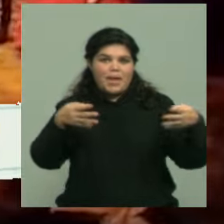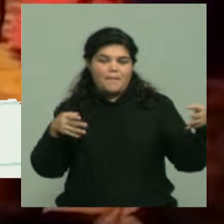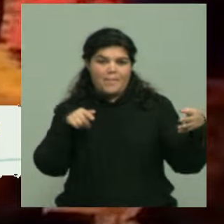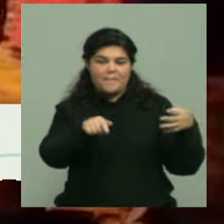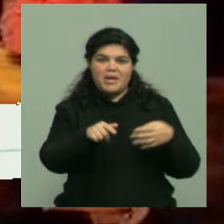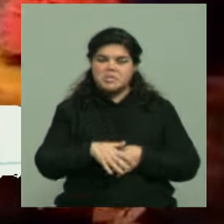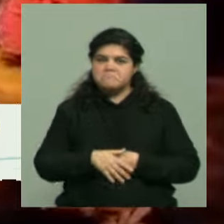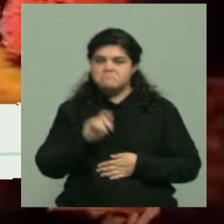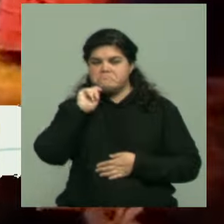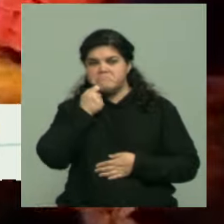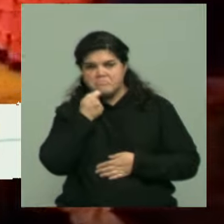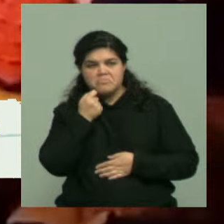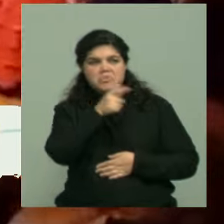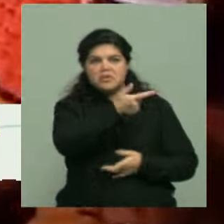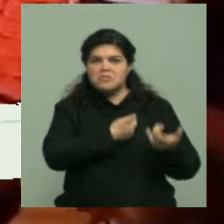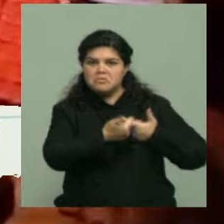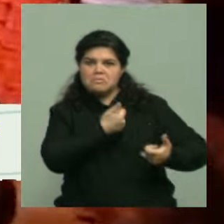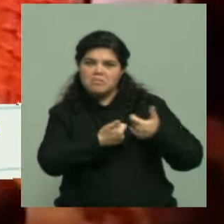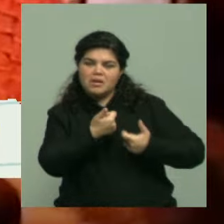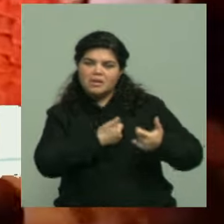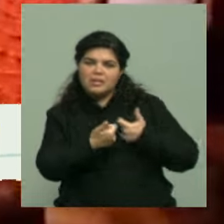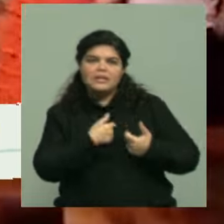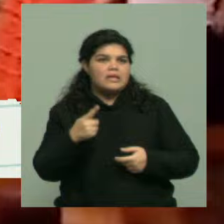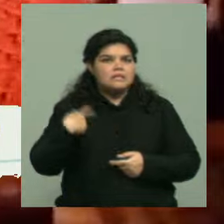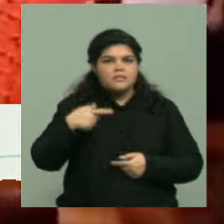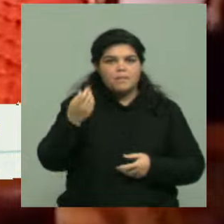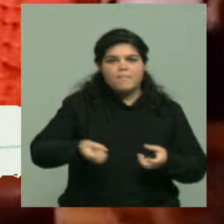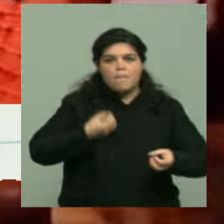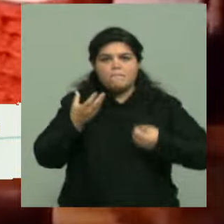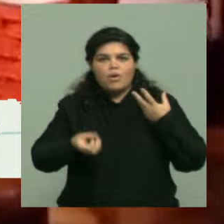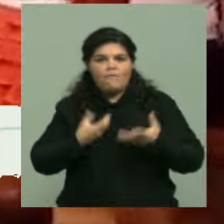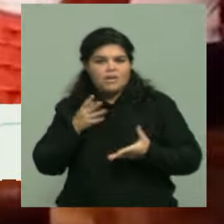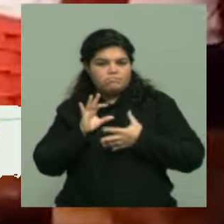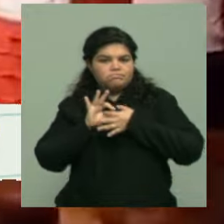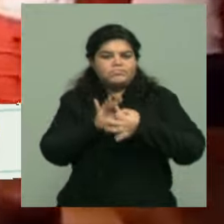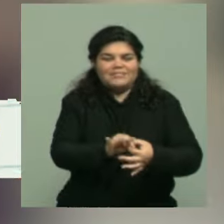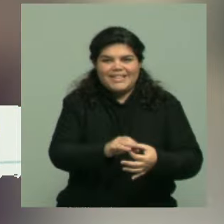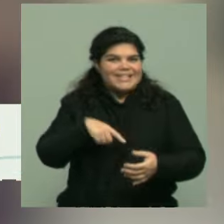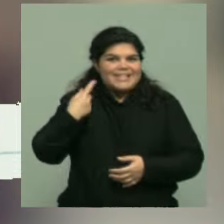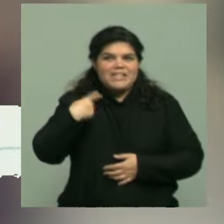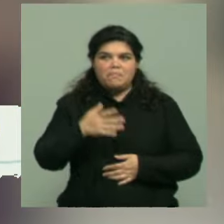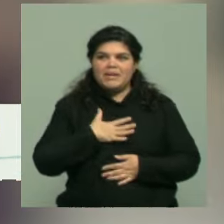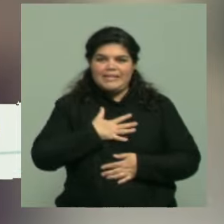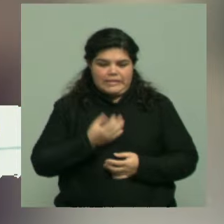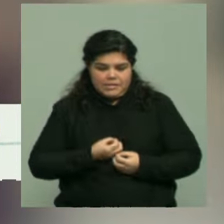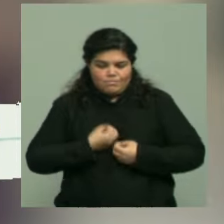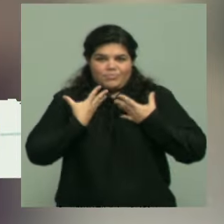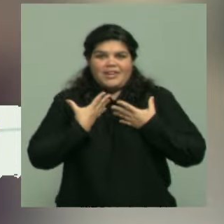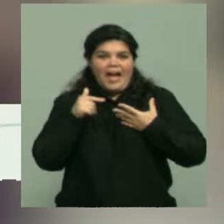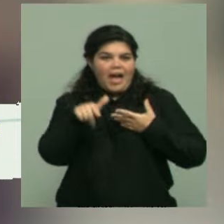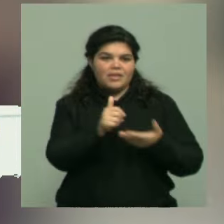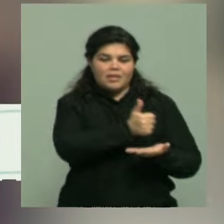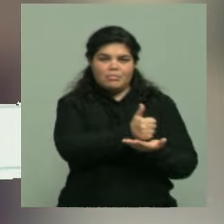decías, Cristina, de que es como improvisación constante y sale lo que van sintiendo en el momento. El ¿no? fuerte